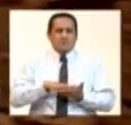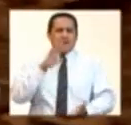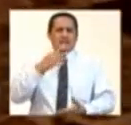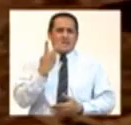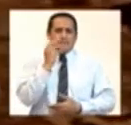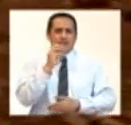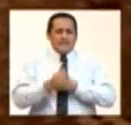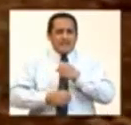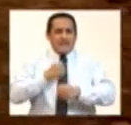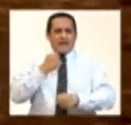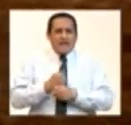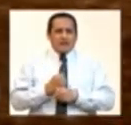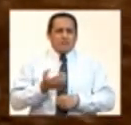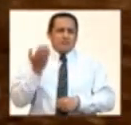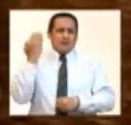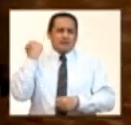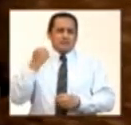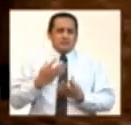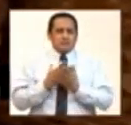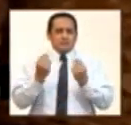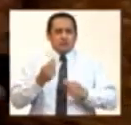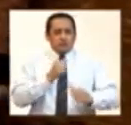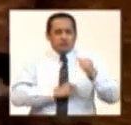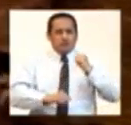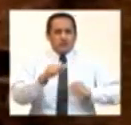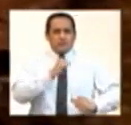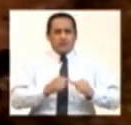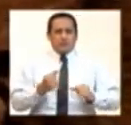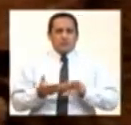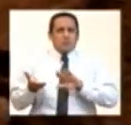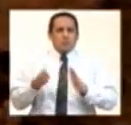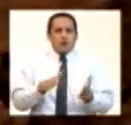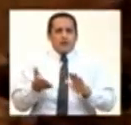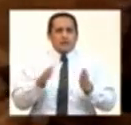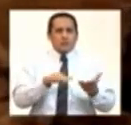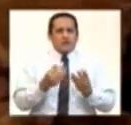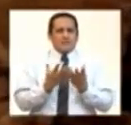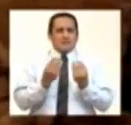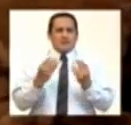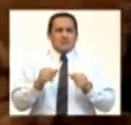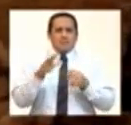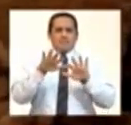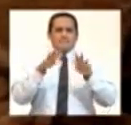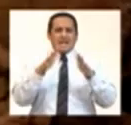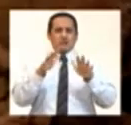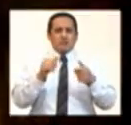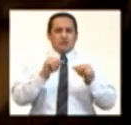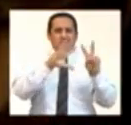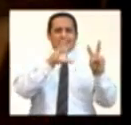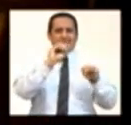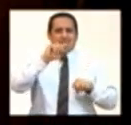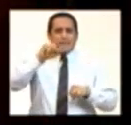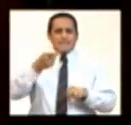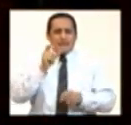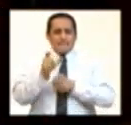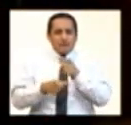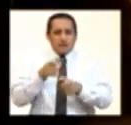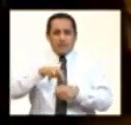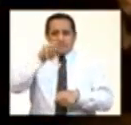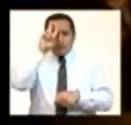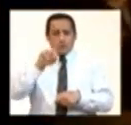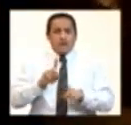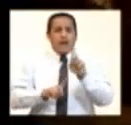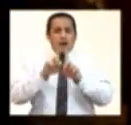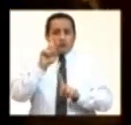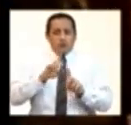Terrorismo, más de 20 años de zozobra y fuego cruzado que le cegó la vida a cerca de 70.000 peruanos. Eso